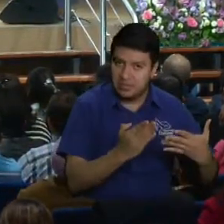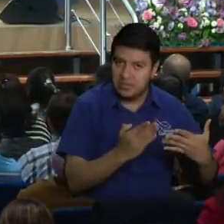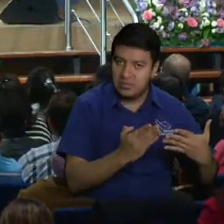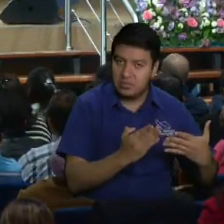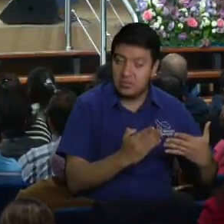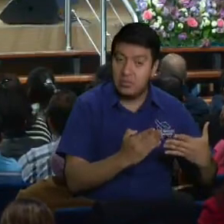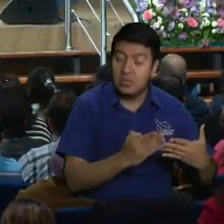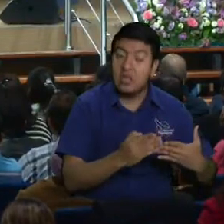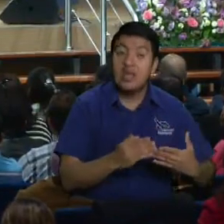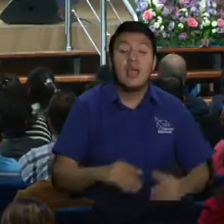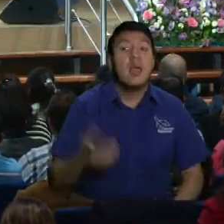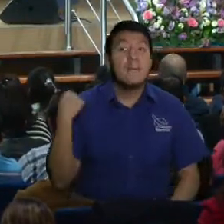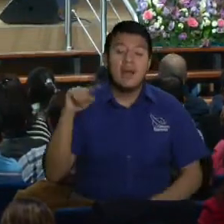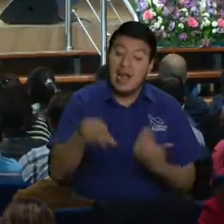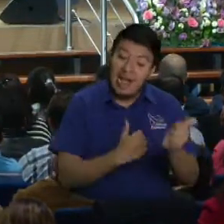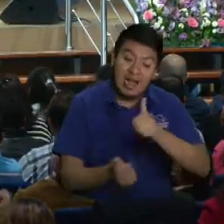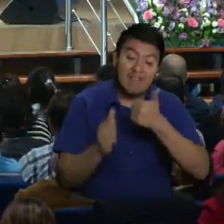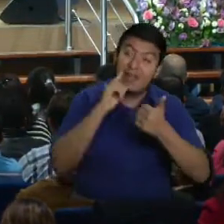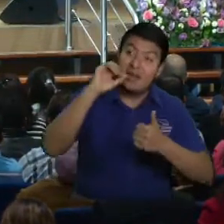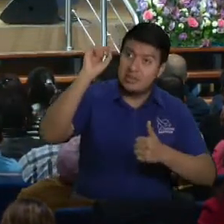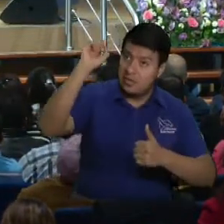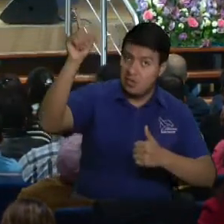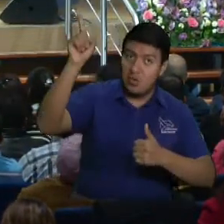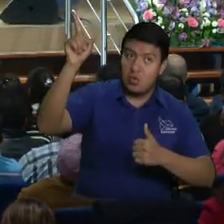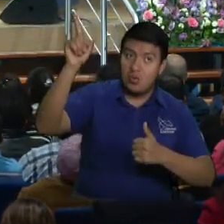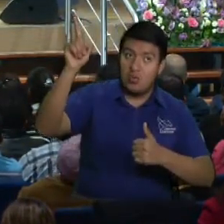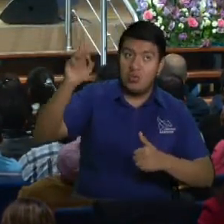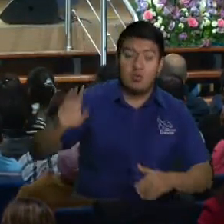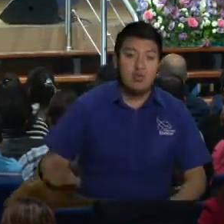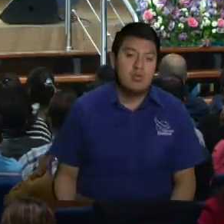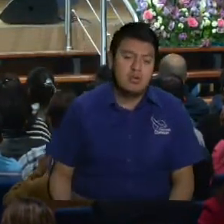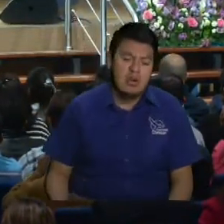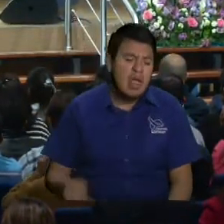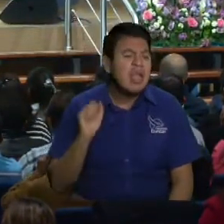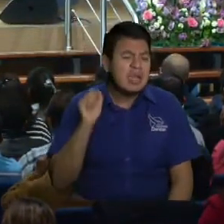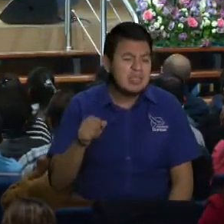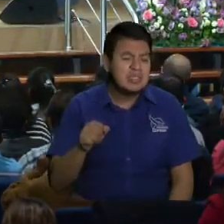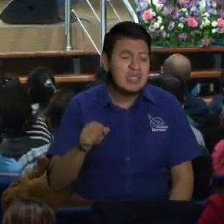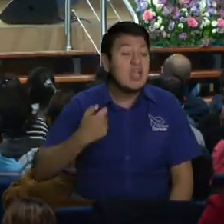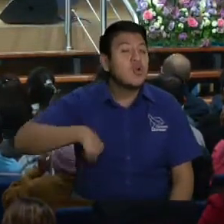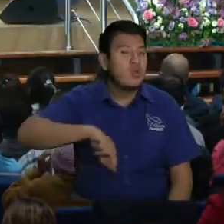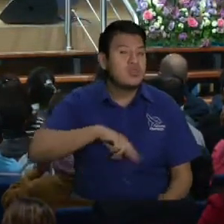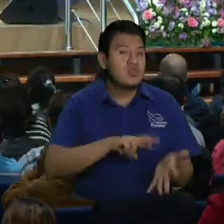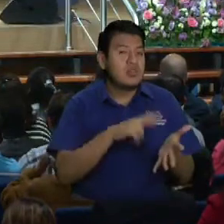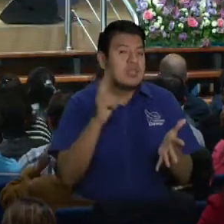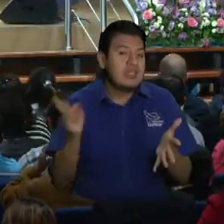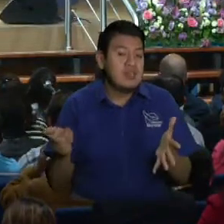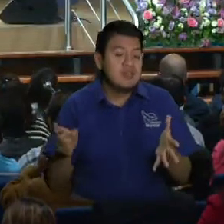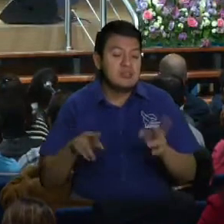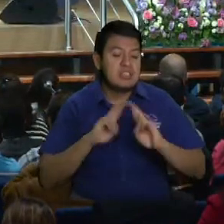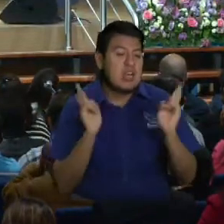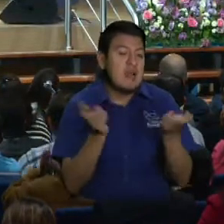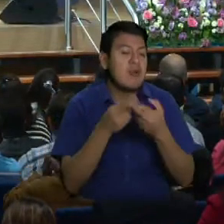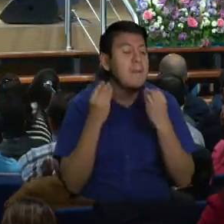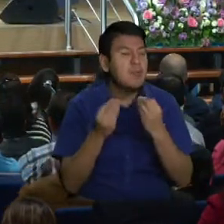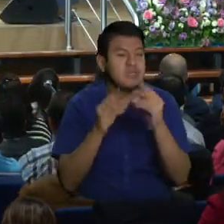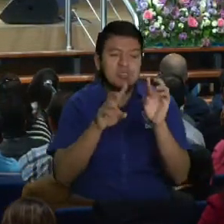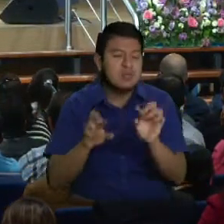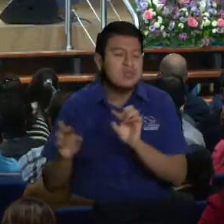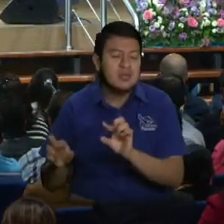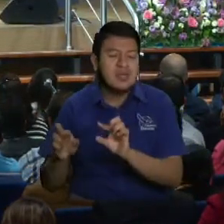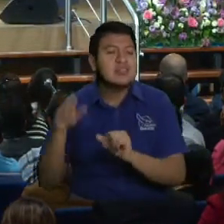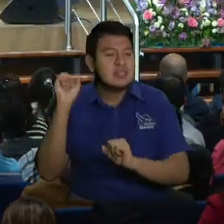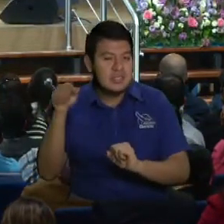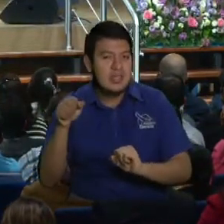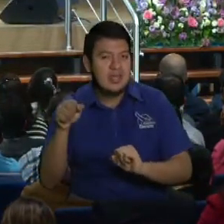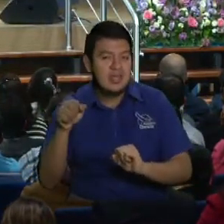para continuar, esos días, como se reúne más gente, tenemos que buscar un lugar para congregarnos todos, toda la